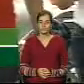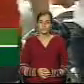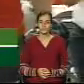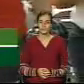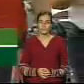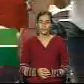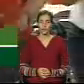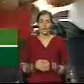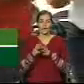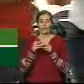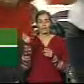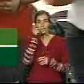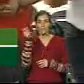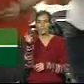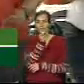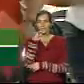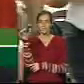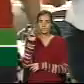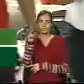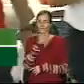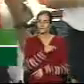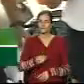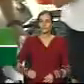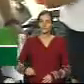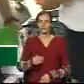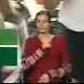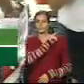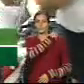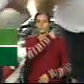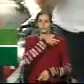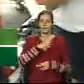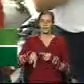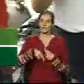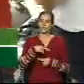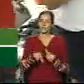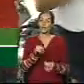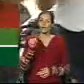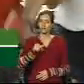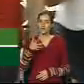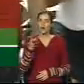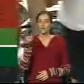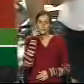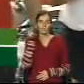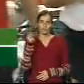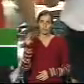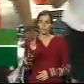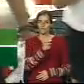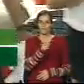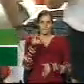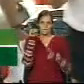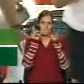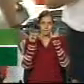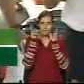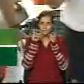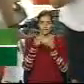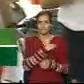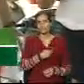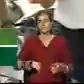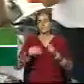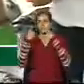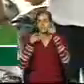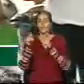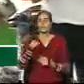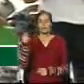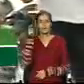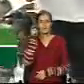Bueno, al pueblo de Venezuela y al comandante en jefe de la revolución, aquí está su pueblo. Escúchelo, comandante, su